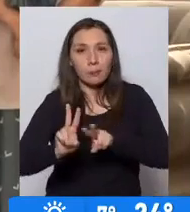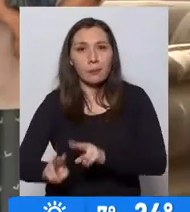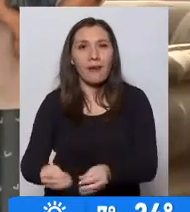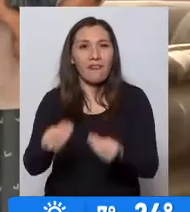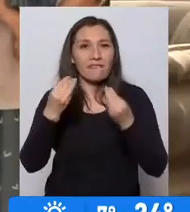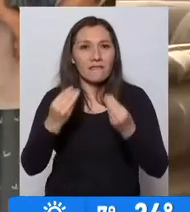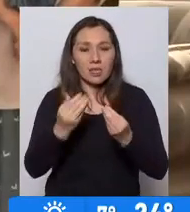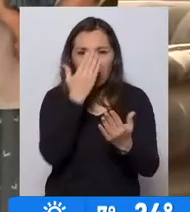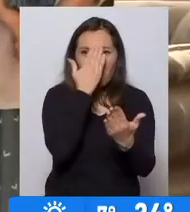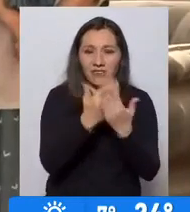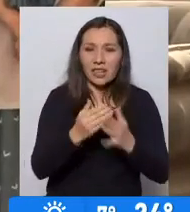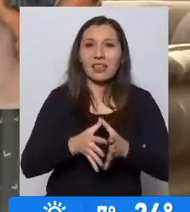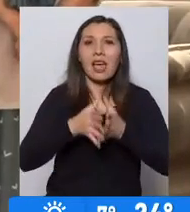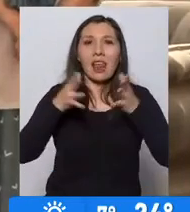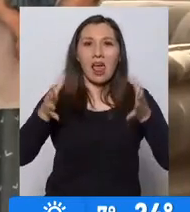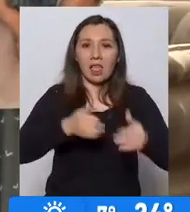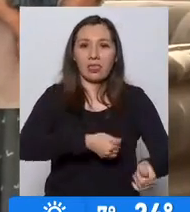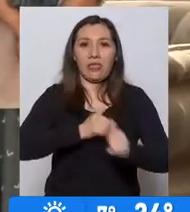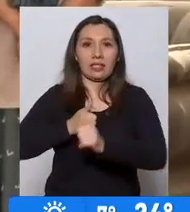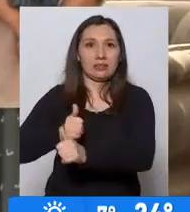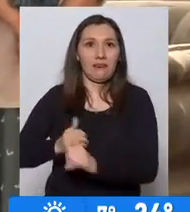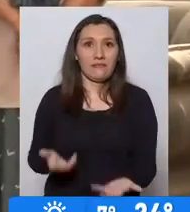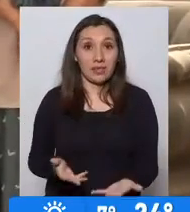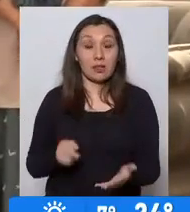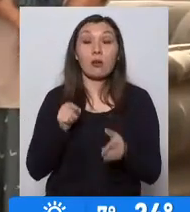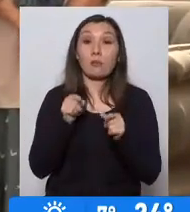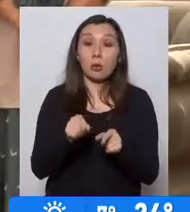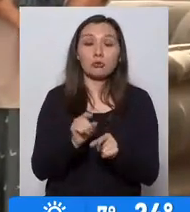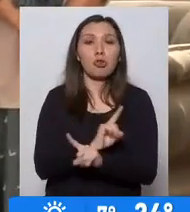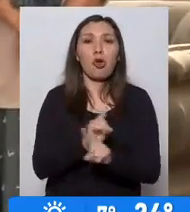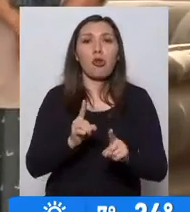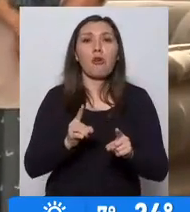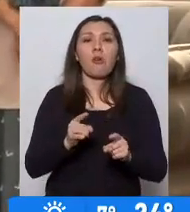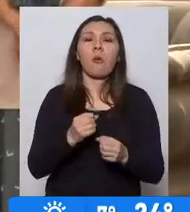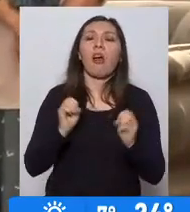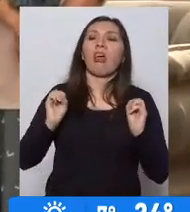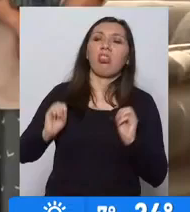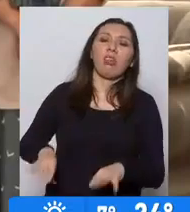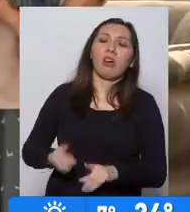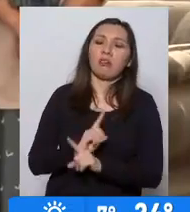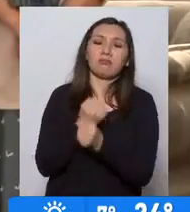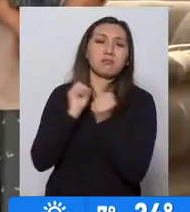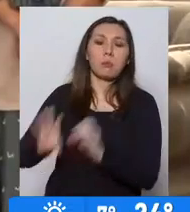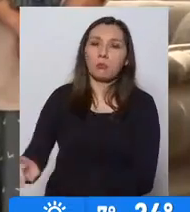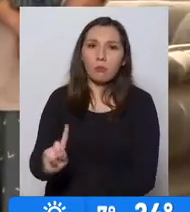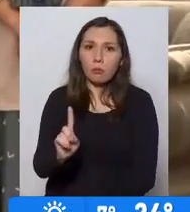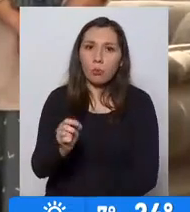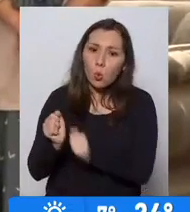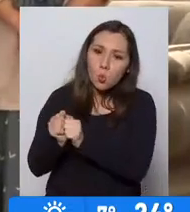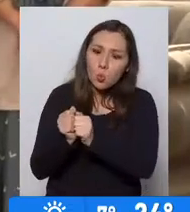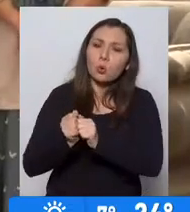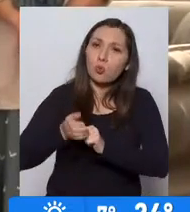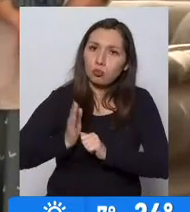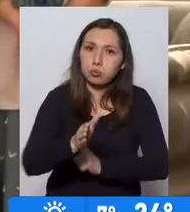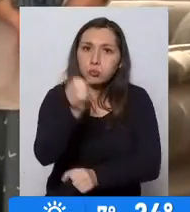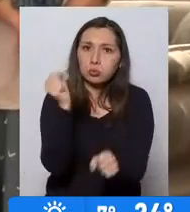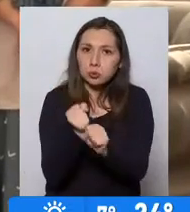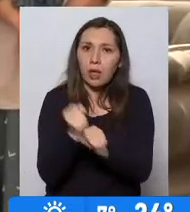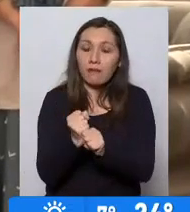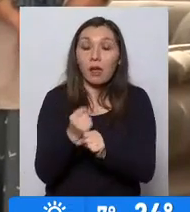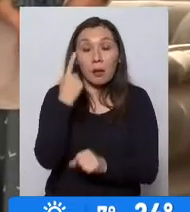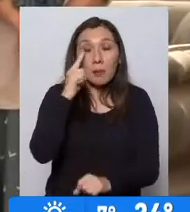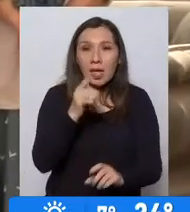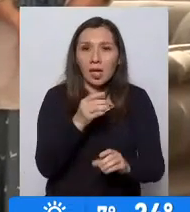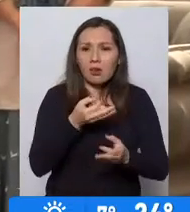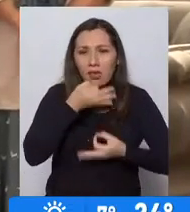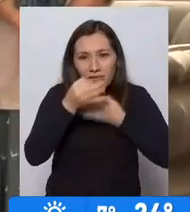bien para enfrentar estos grandes desafíos. Y por tanto, no vamos a bajar los brazos y juntos vamos a seguir trabajando. Pero quiero